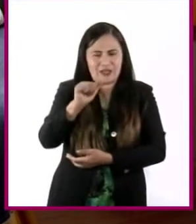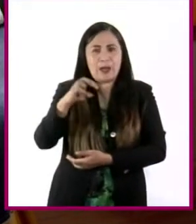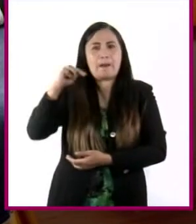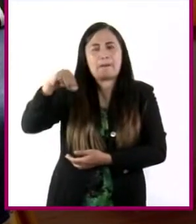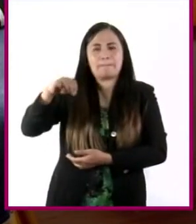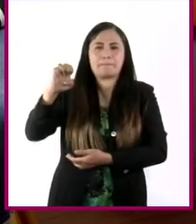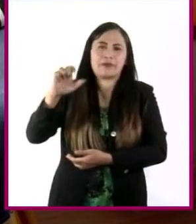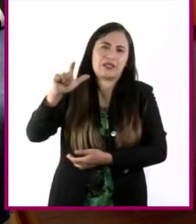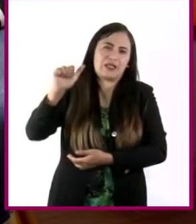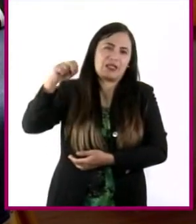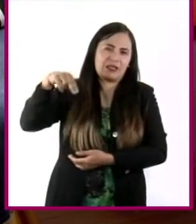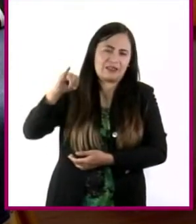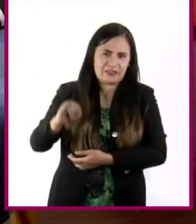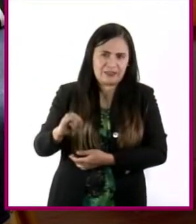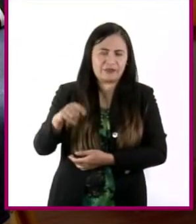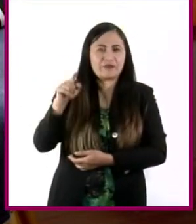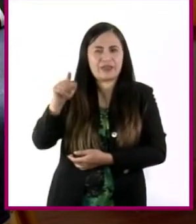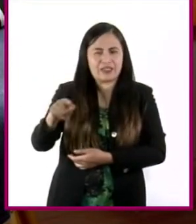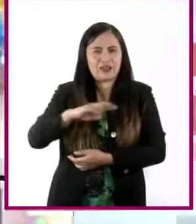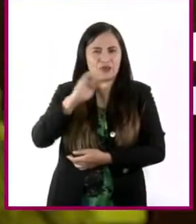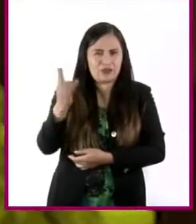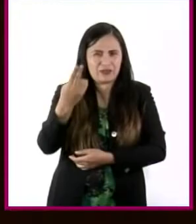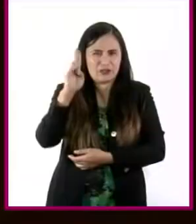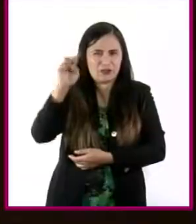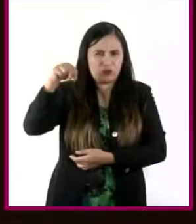en la Universidad Nacional Autónoma de México.